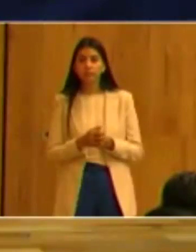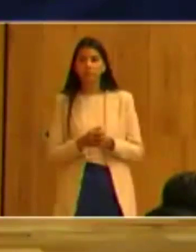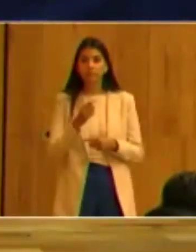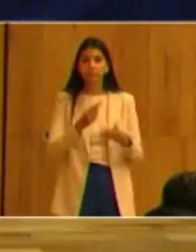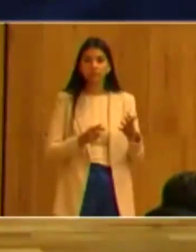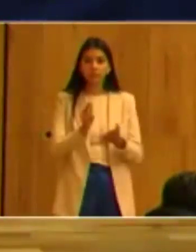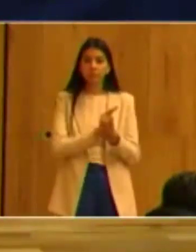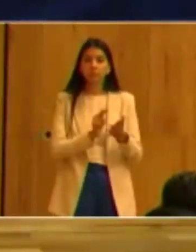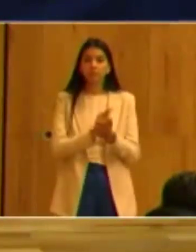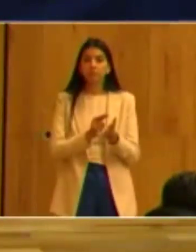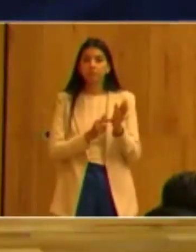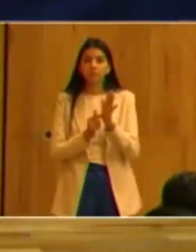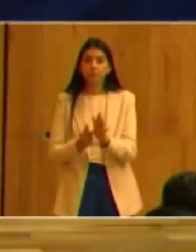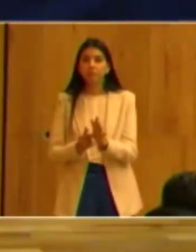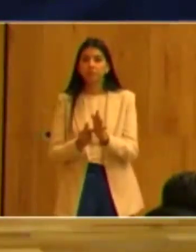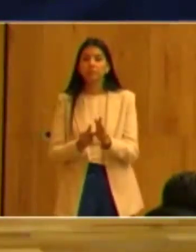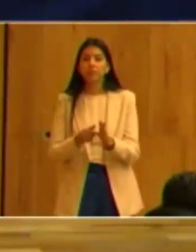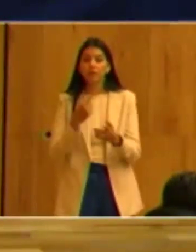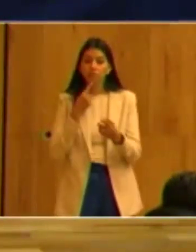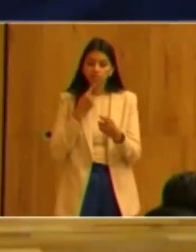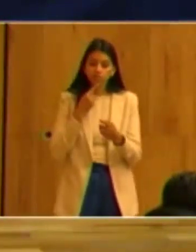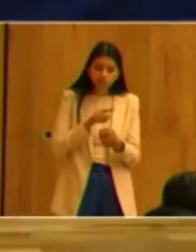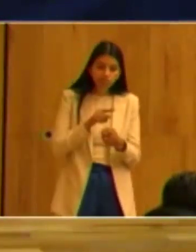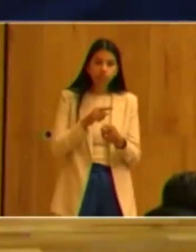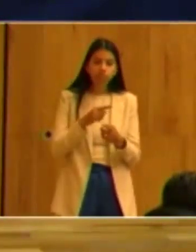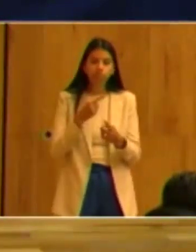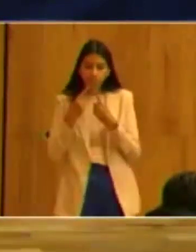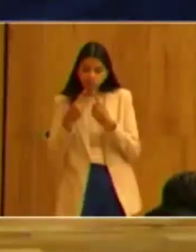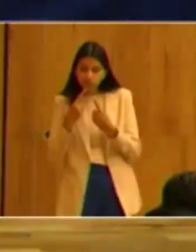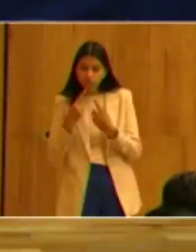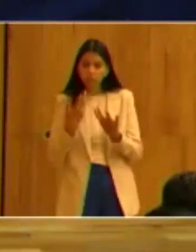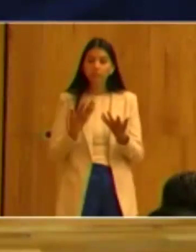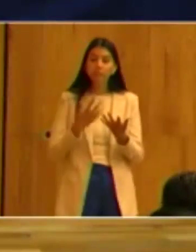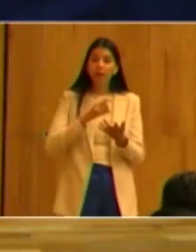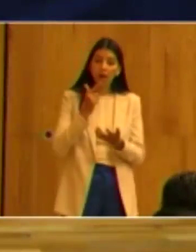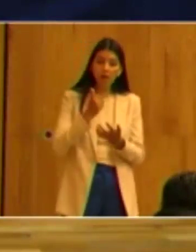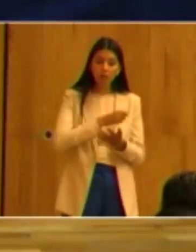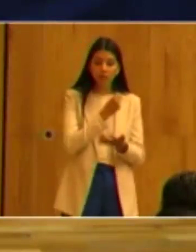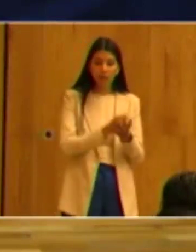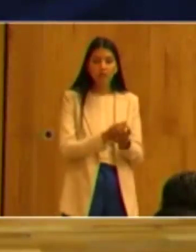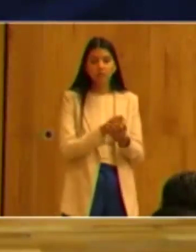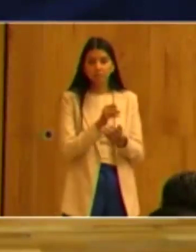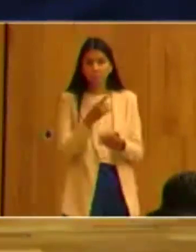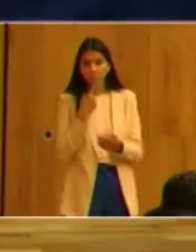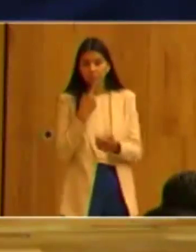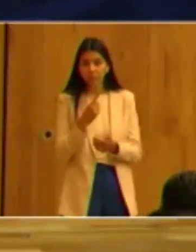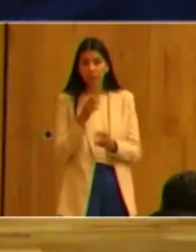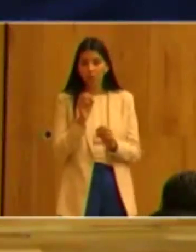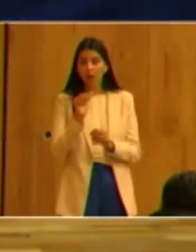ley, el recurso de apelación en una sentencia definitiva o algún amparo indirecto contra alguna medida